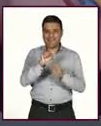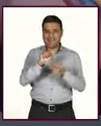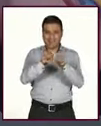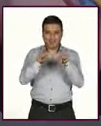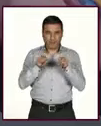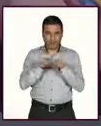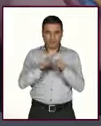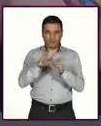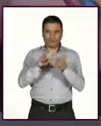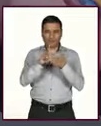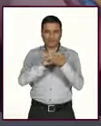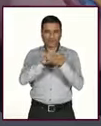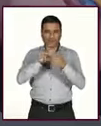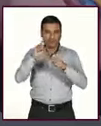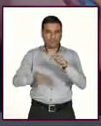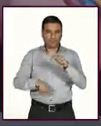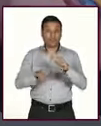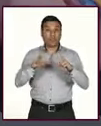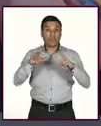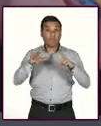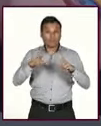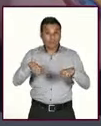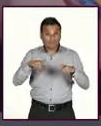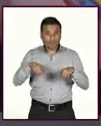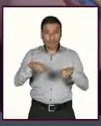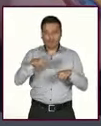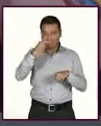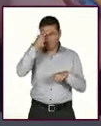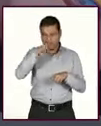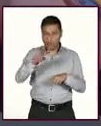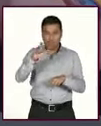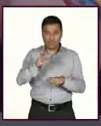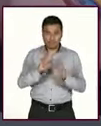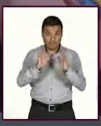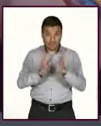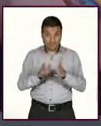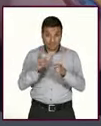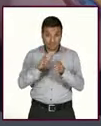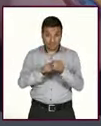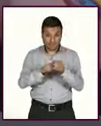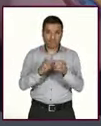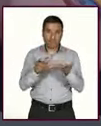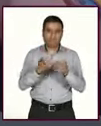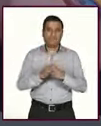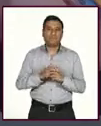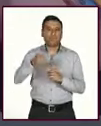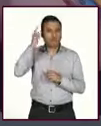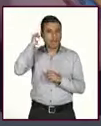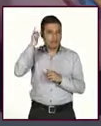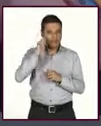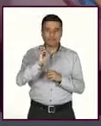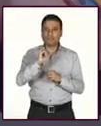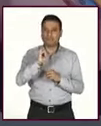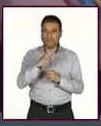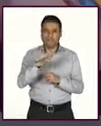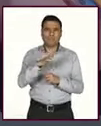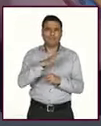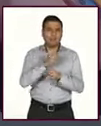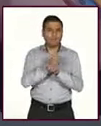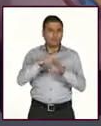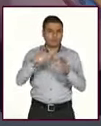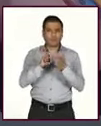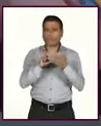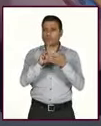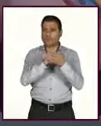se imparte en la plataforma X. Ojalá me digan todos que sí. Pero bueno, en este curso van a encontrar información adicional sobre cada una de